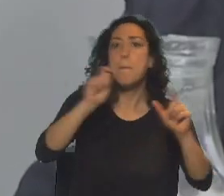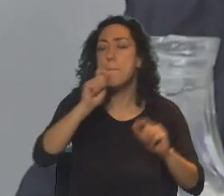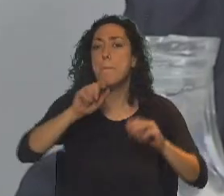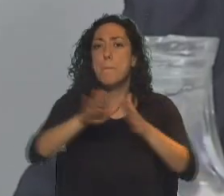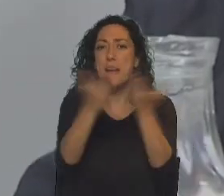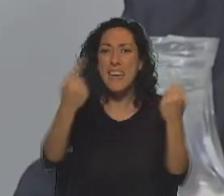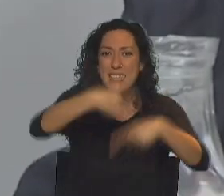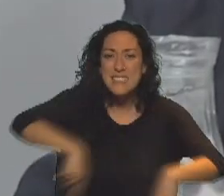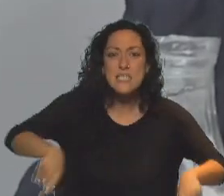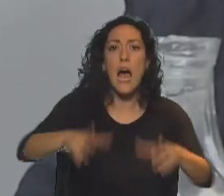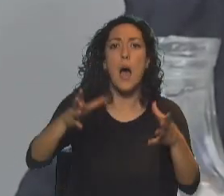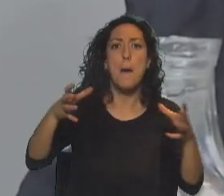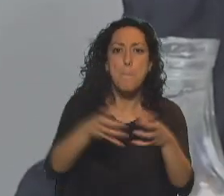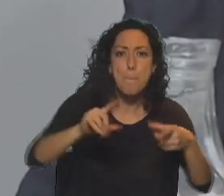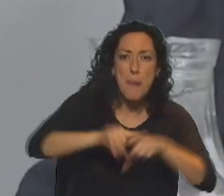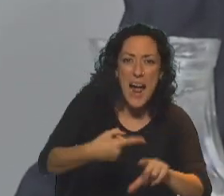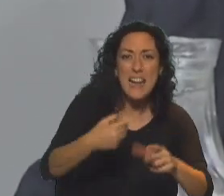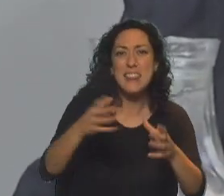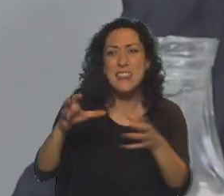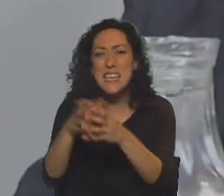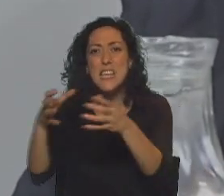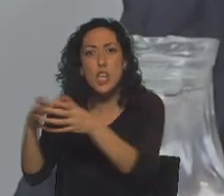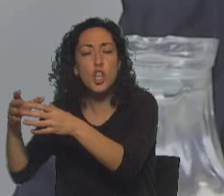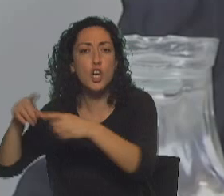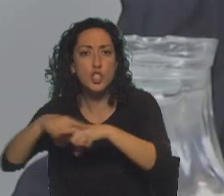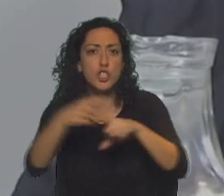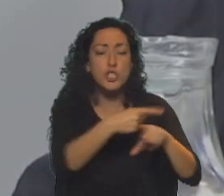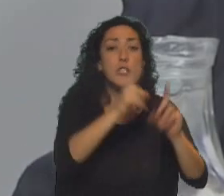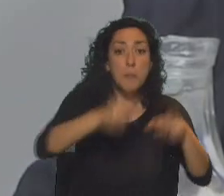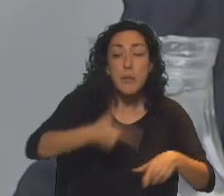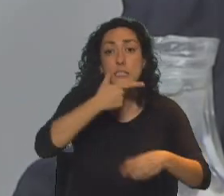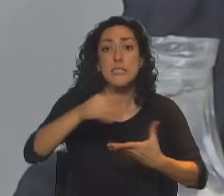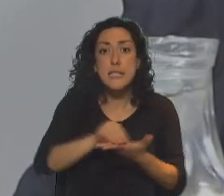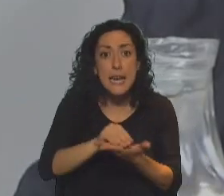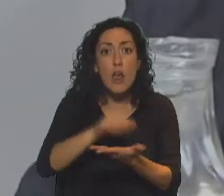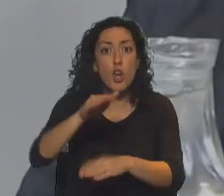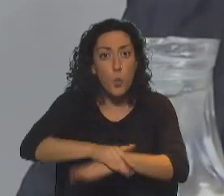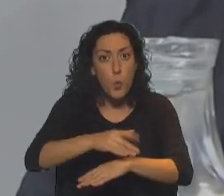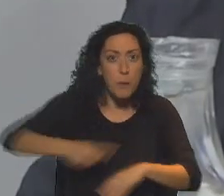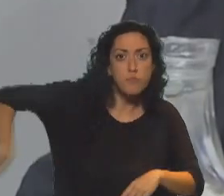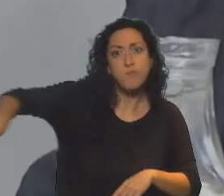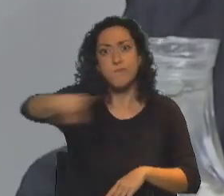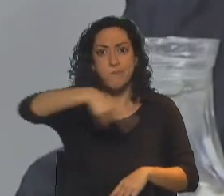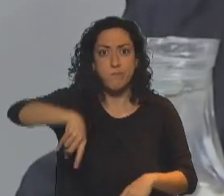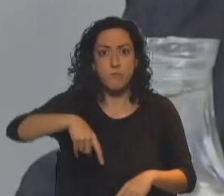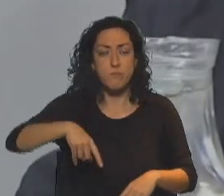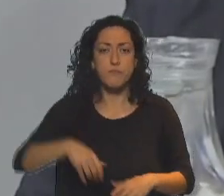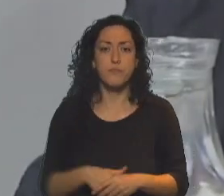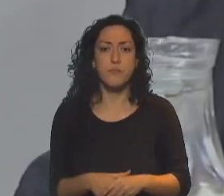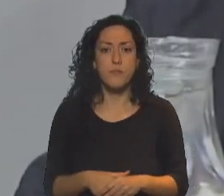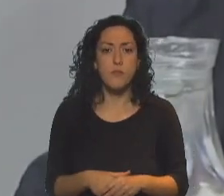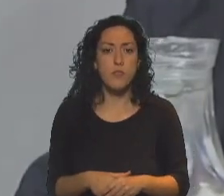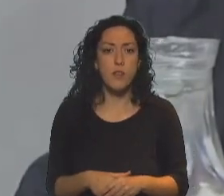de partidos y aún, señor presidente, del mismo honorable Senado. En la misma esquina